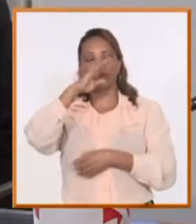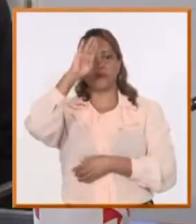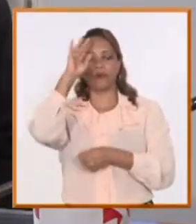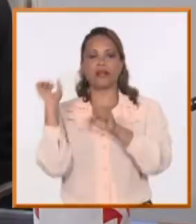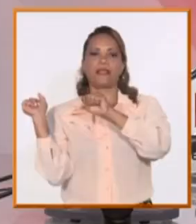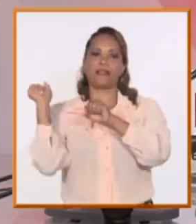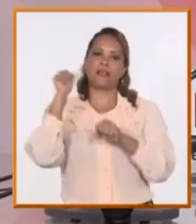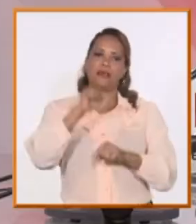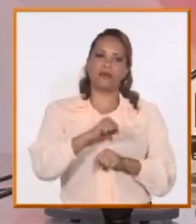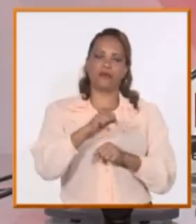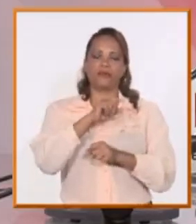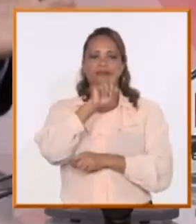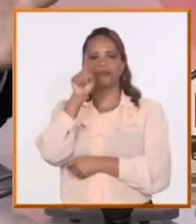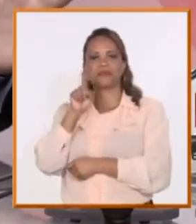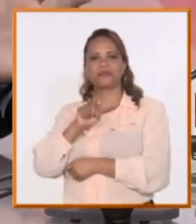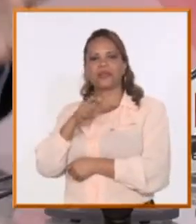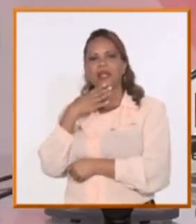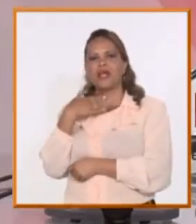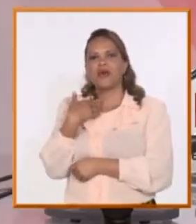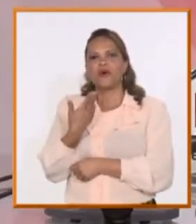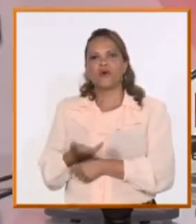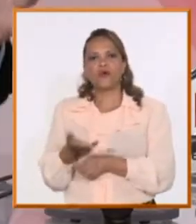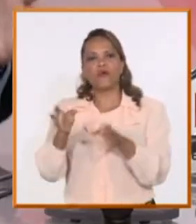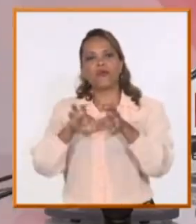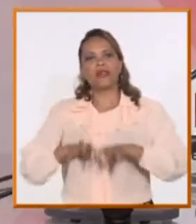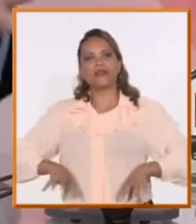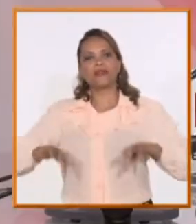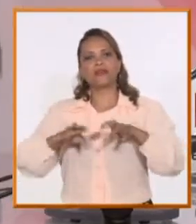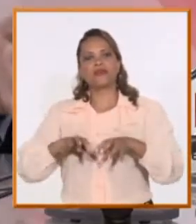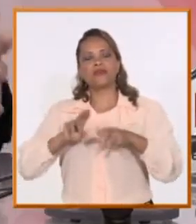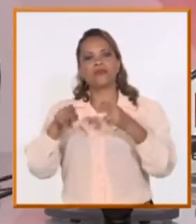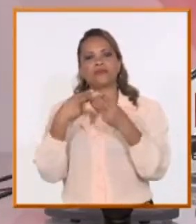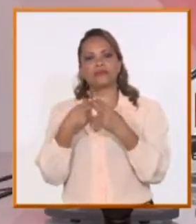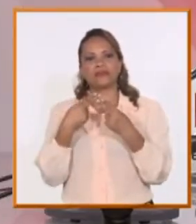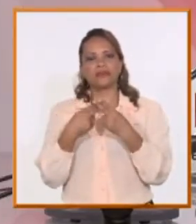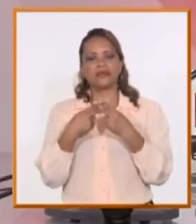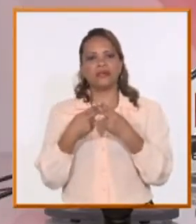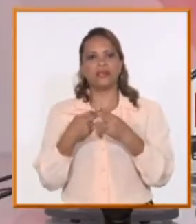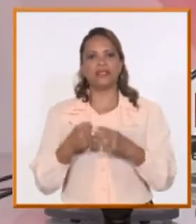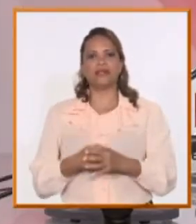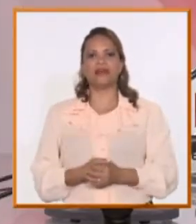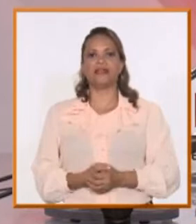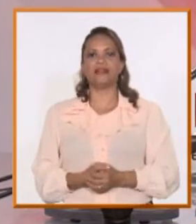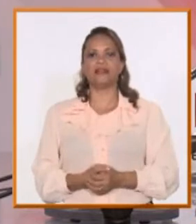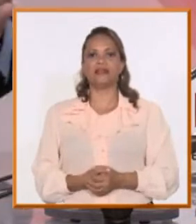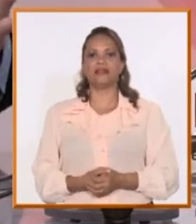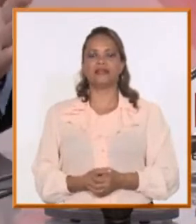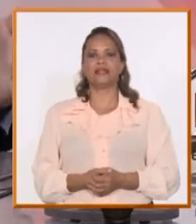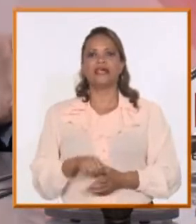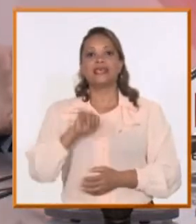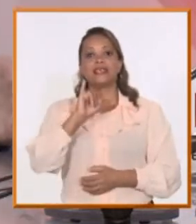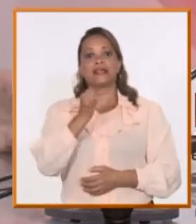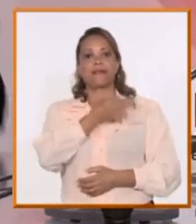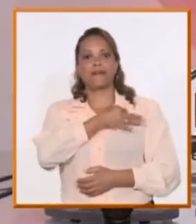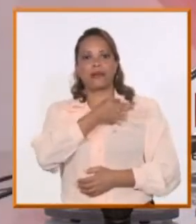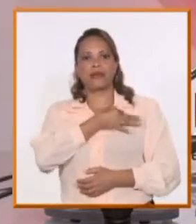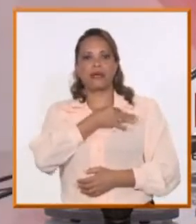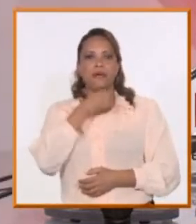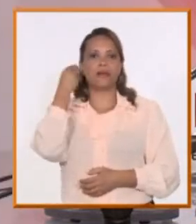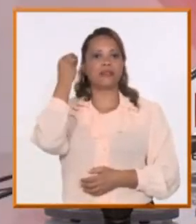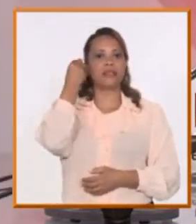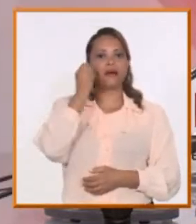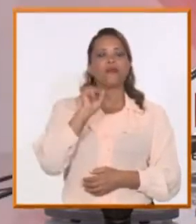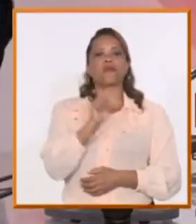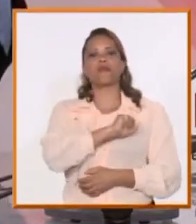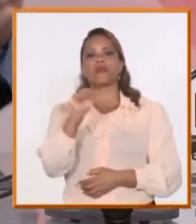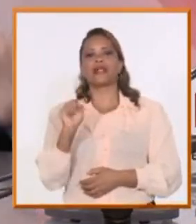Judo. Manso, ¿cómo enfrentaron los Juegos Panamericanos? ¿Qué fue lo que llevó a ese éxito de las 6 medallas cuando se pronosticaban 3, a ganar